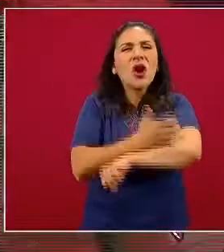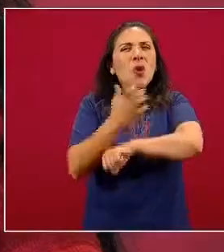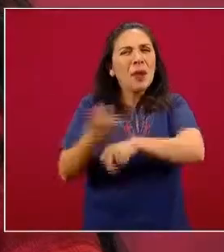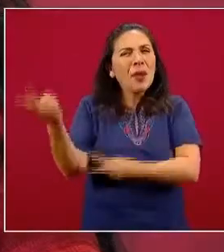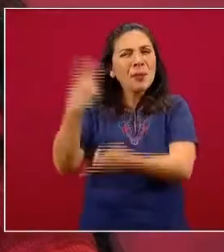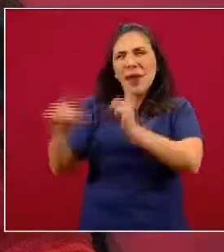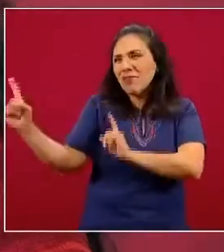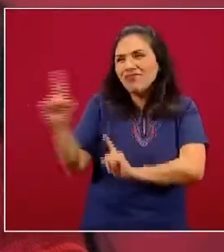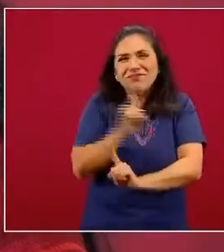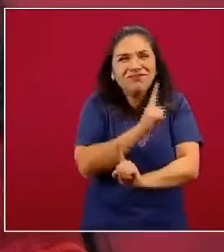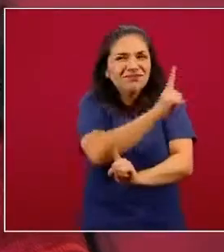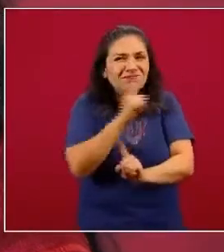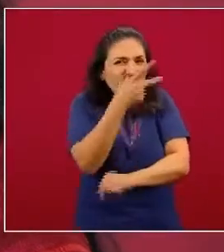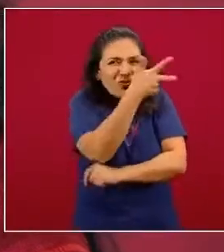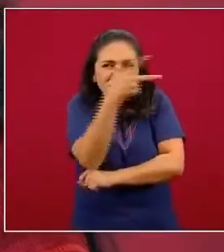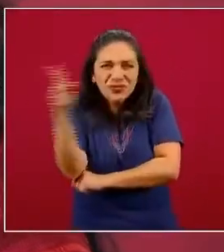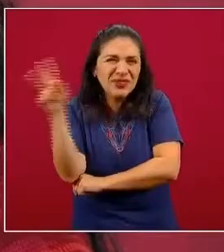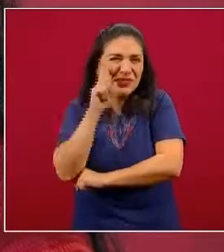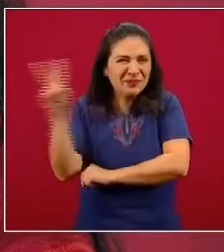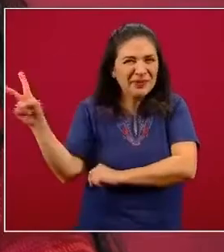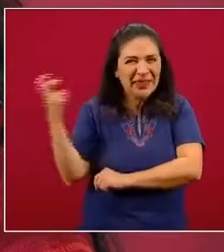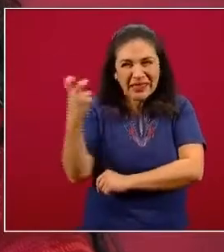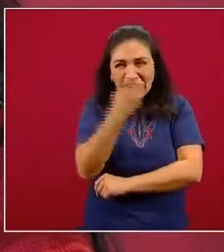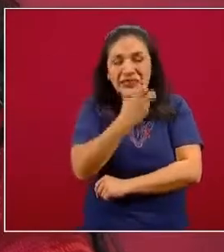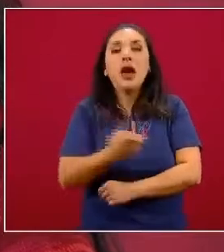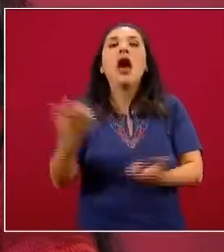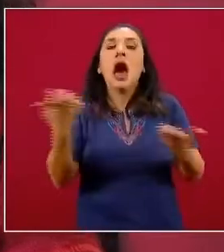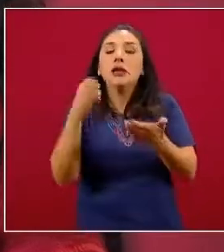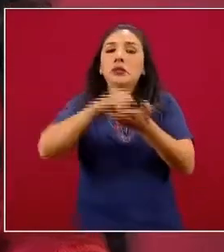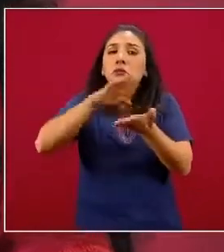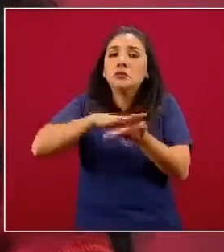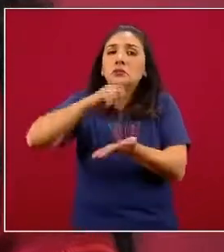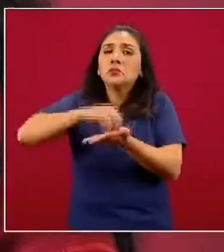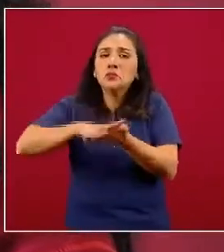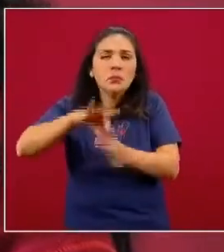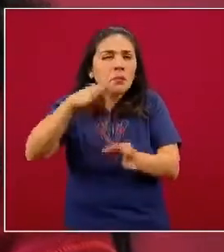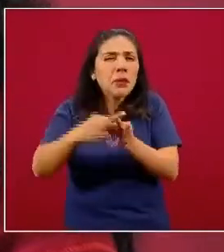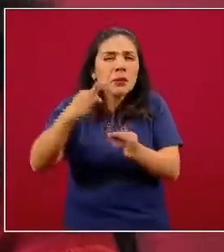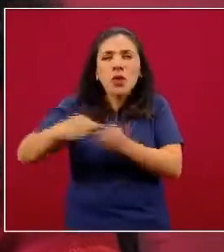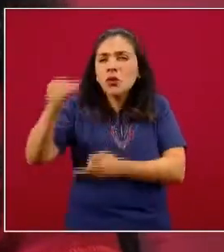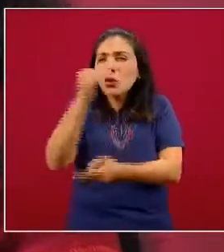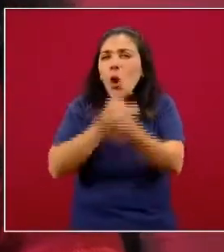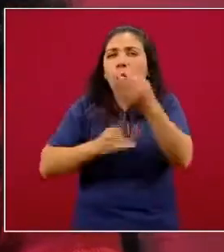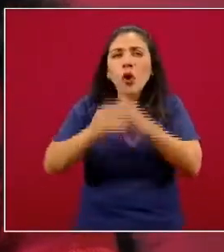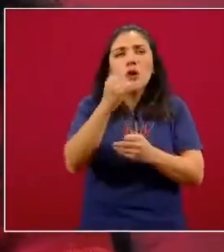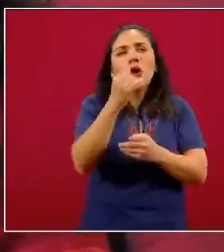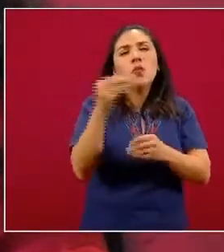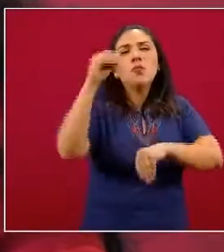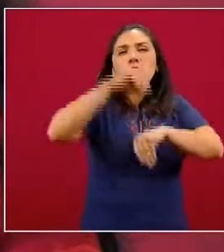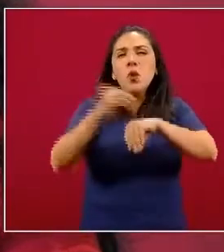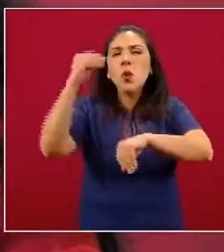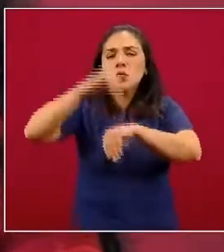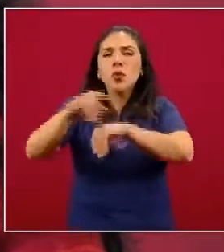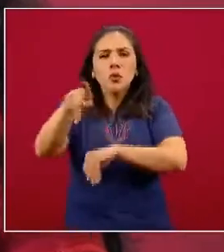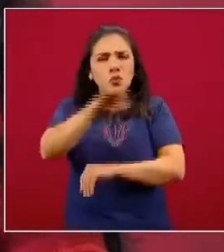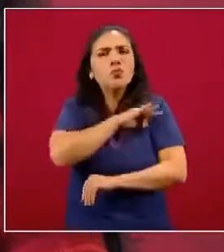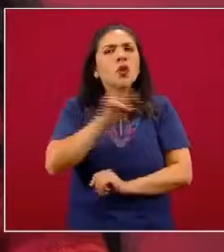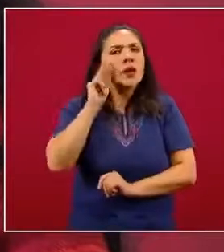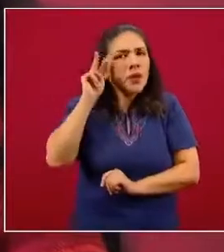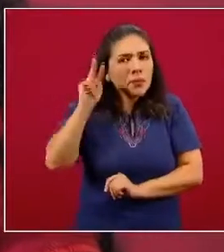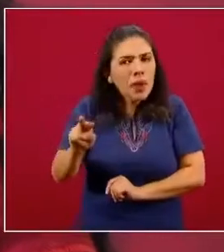aquí las cámaras todo el tiempo, se hará un registro muy puntual de todos estos altares y se podrán